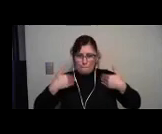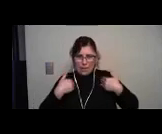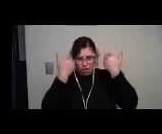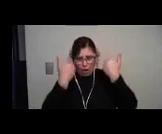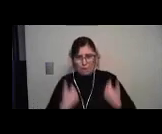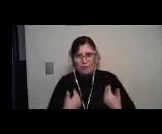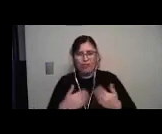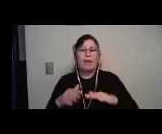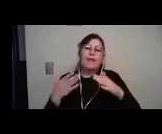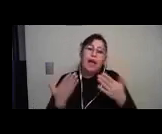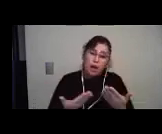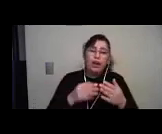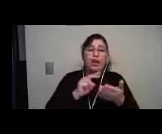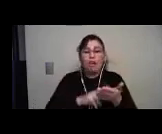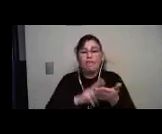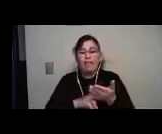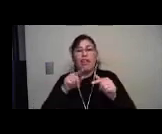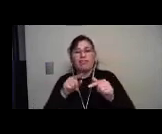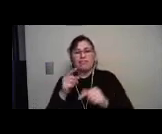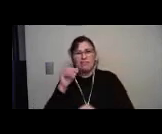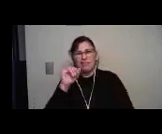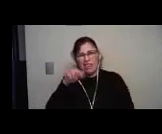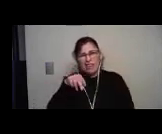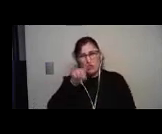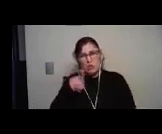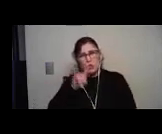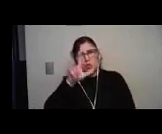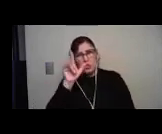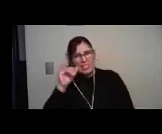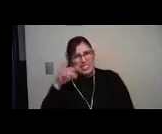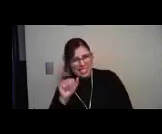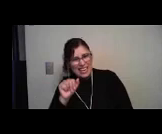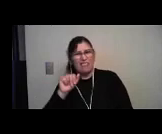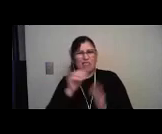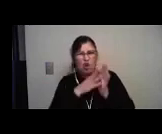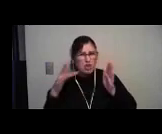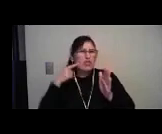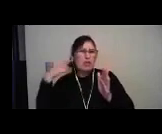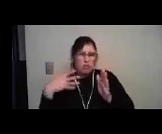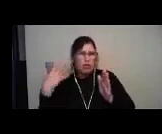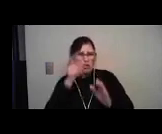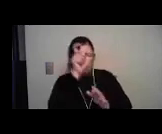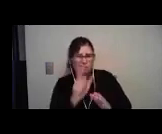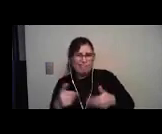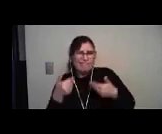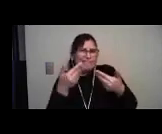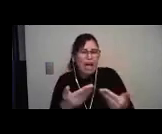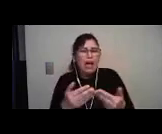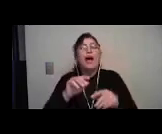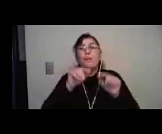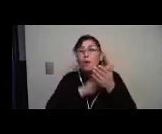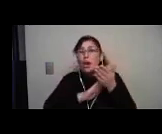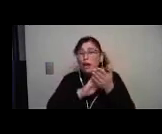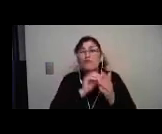las fluctuaciones, las concentraciones de insulina provocan estragos importantes, ¿ya? Y sobre todo en las personas de la tercera edad, donde